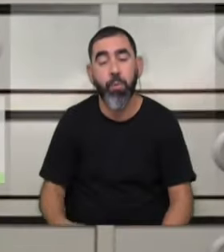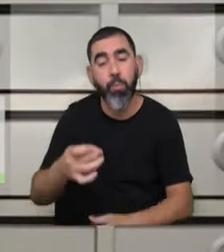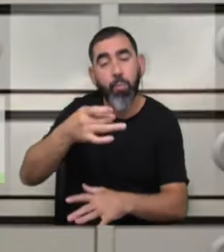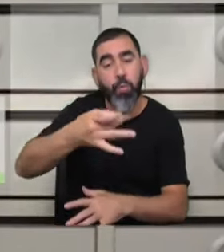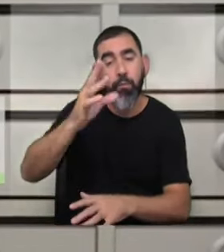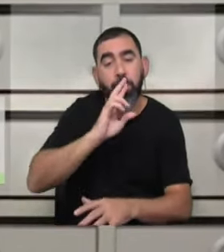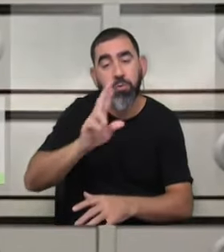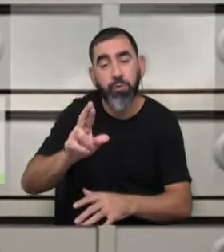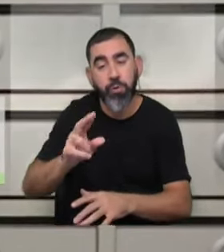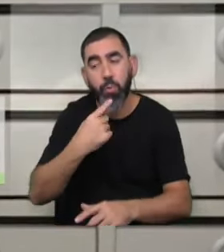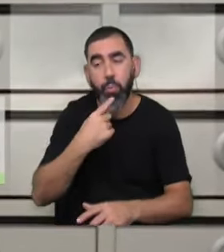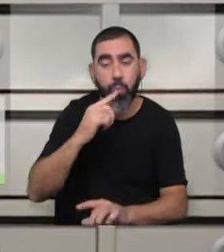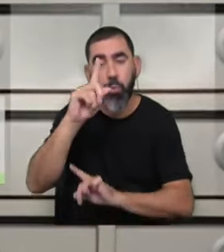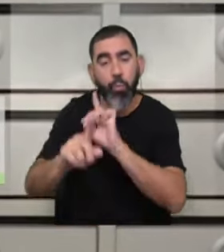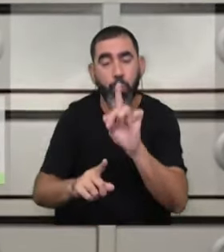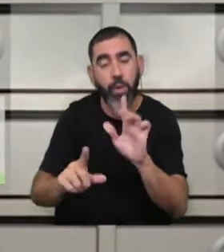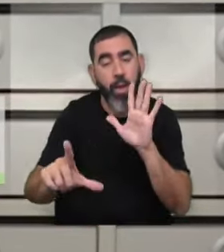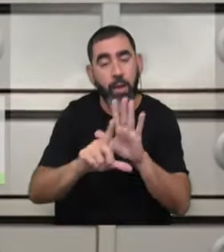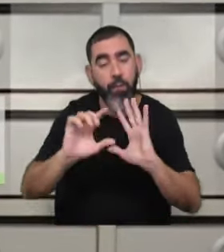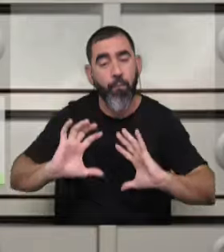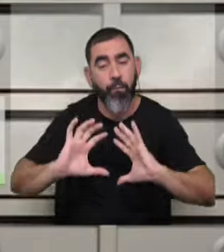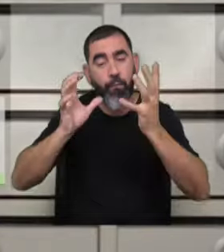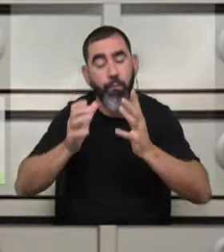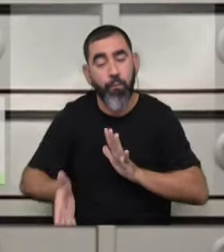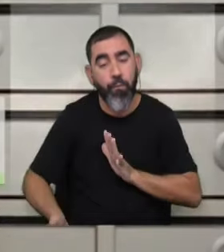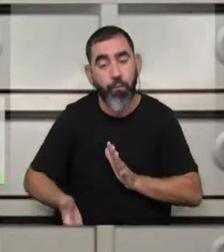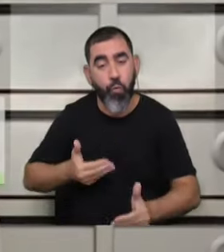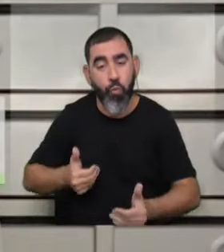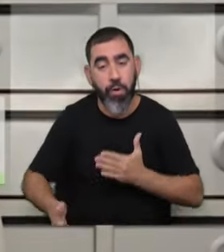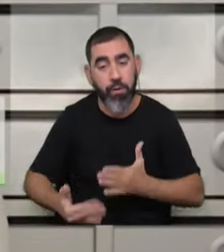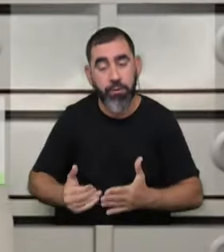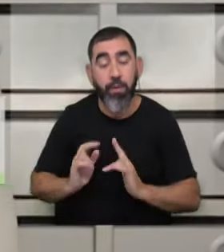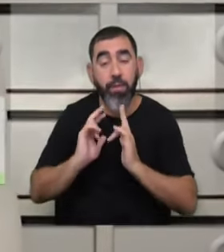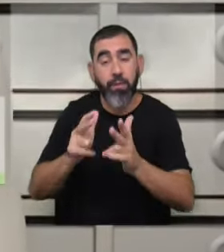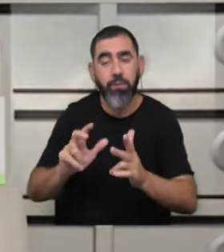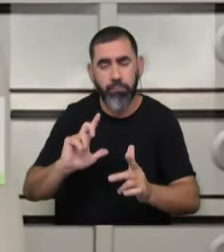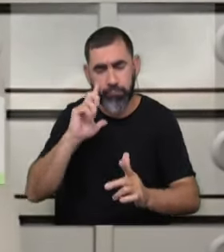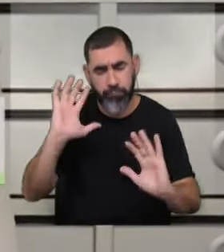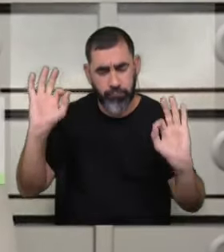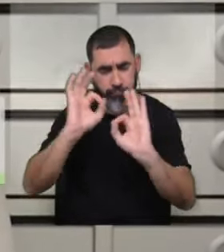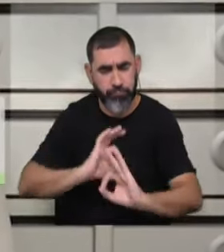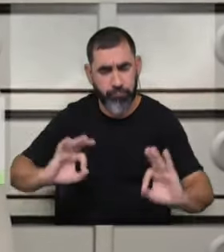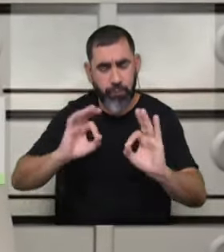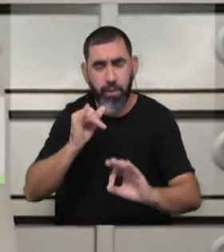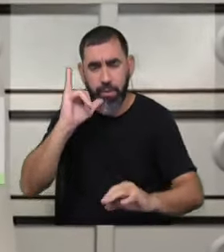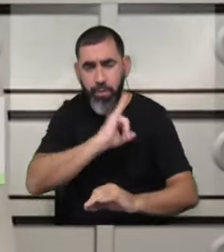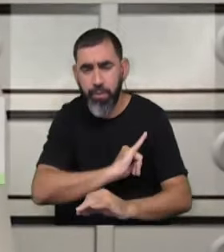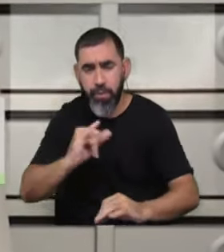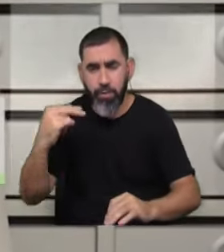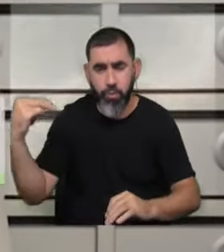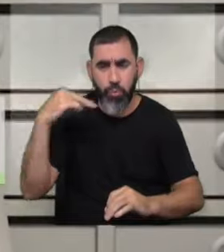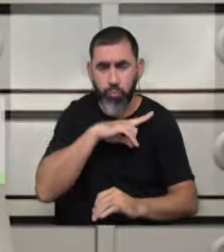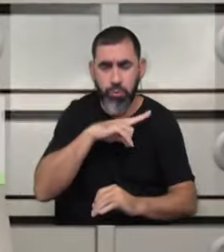Especialistas responden a los cuestionamientos a la ley de violencia basada en género y aseguran que no hay evidencia de que las denuncias